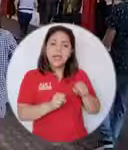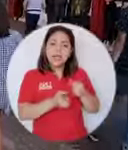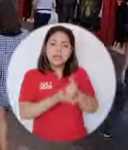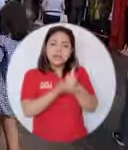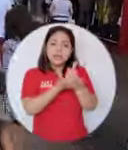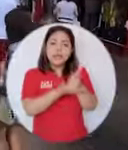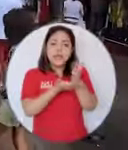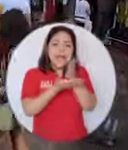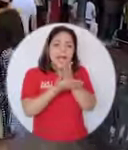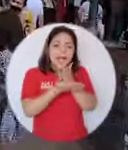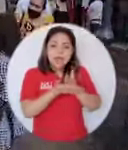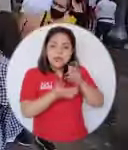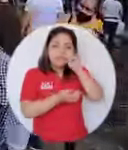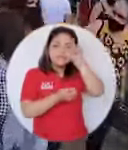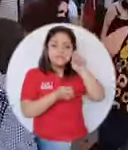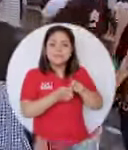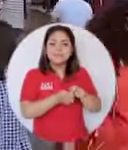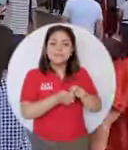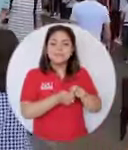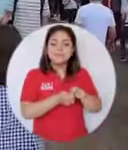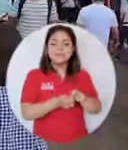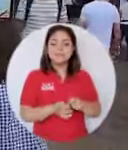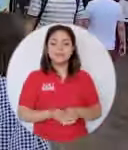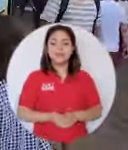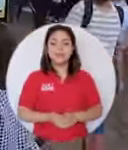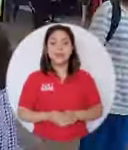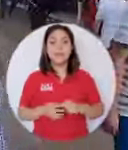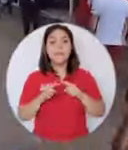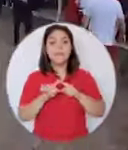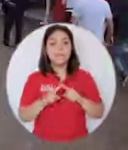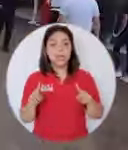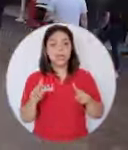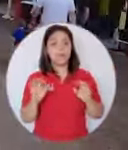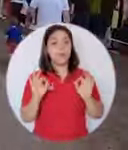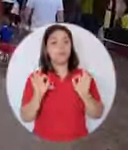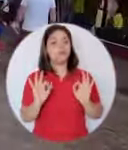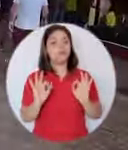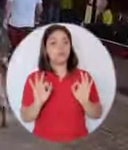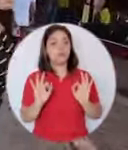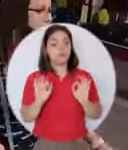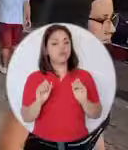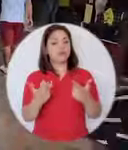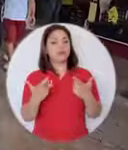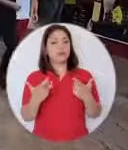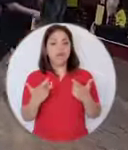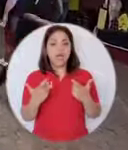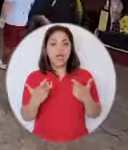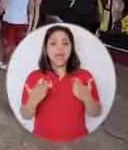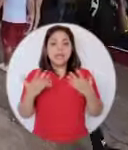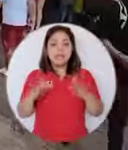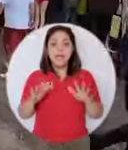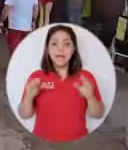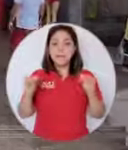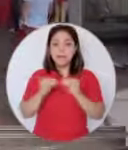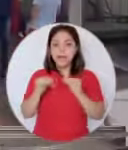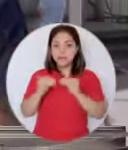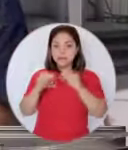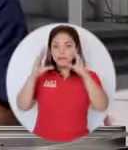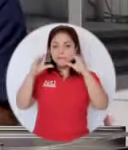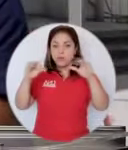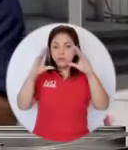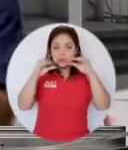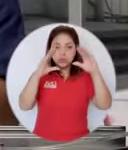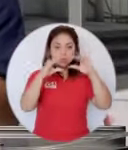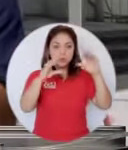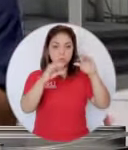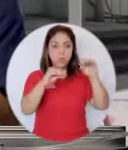de seguimiento en particular. La ventaja es que cada vez vamos teniendo más datos, vamos sistematizando esos datos, sí, y